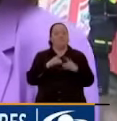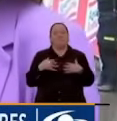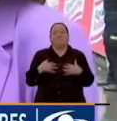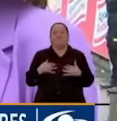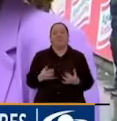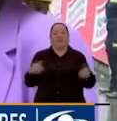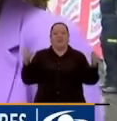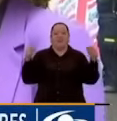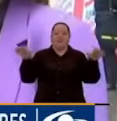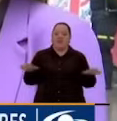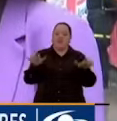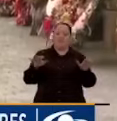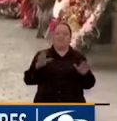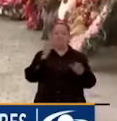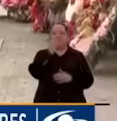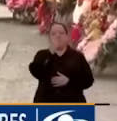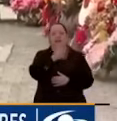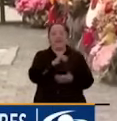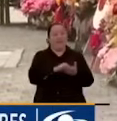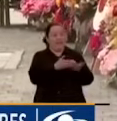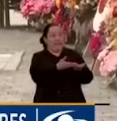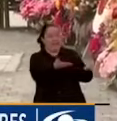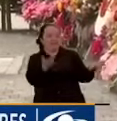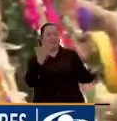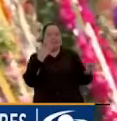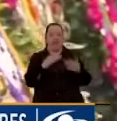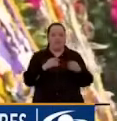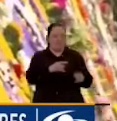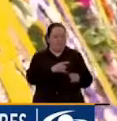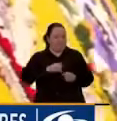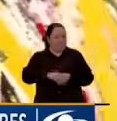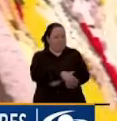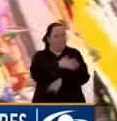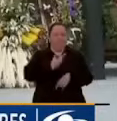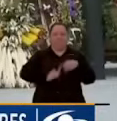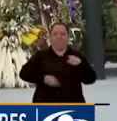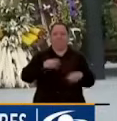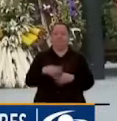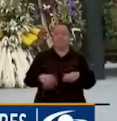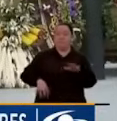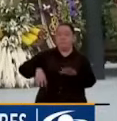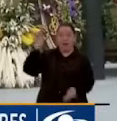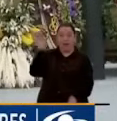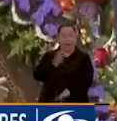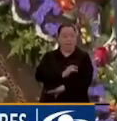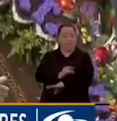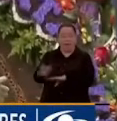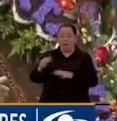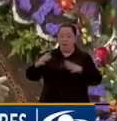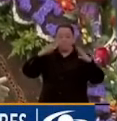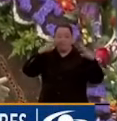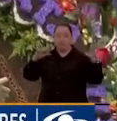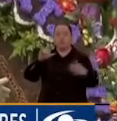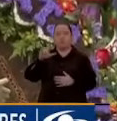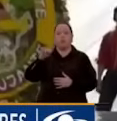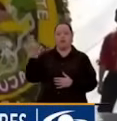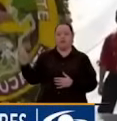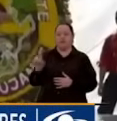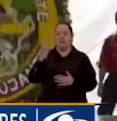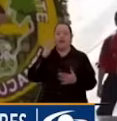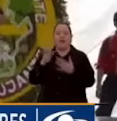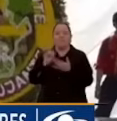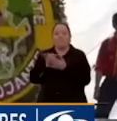participar en este bello evento qu es lo que le hace a uno correr la sangre por las venas el ganador absoluto con la silleta monumental fue Juan Ernesto Ortiz del